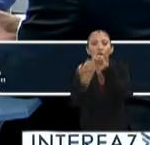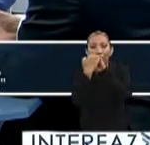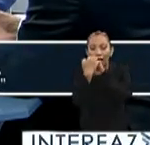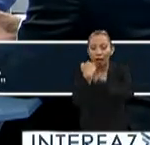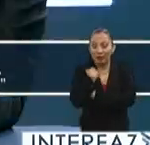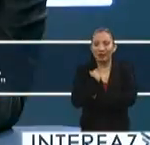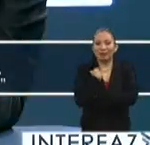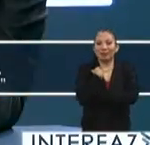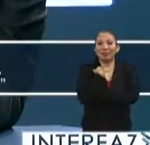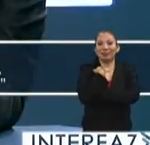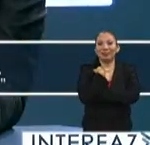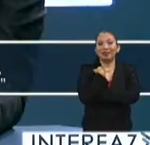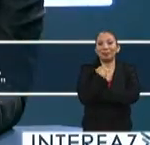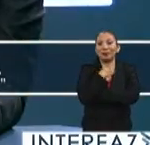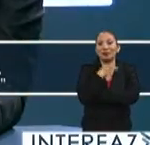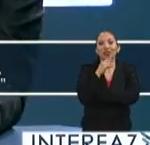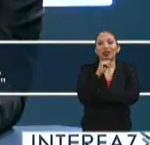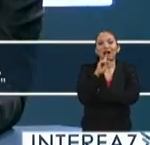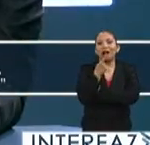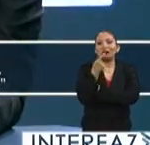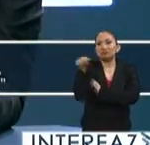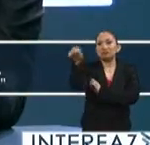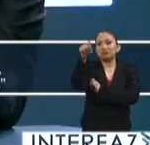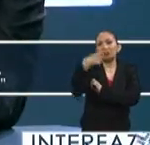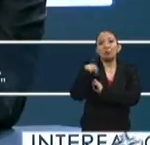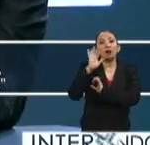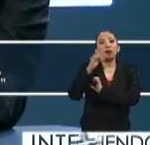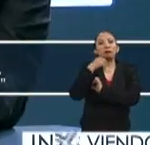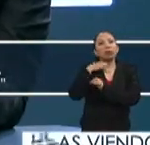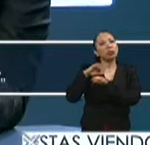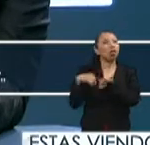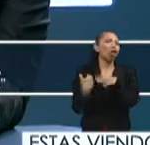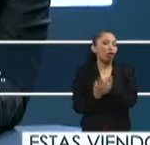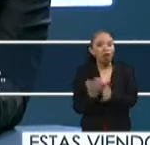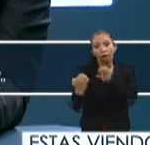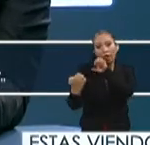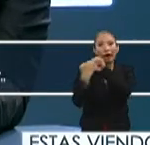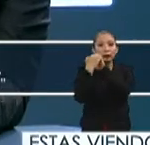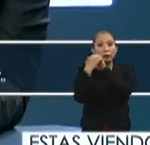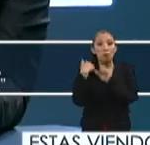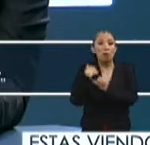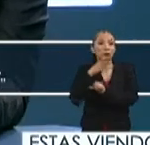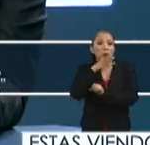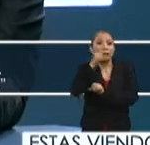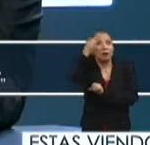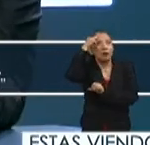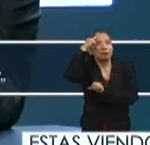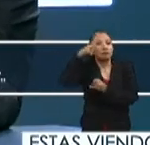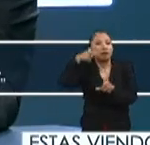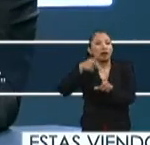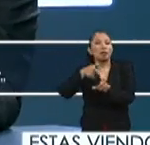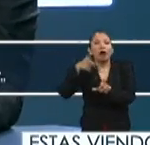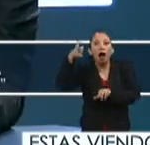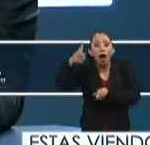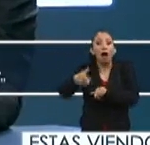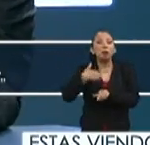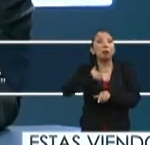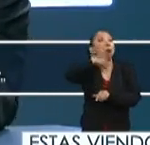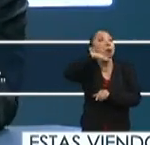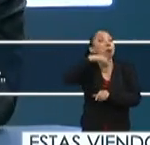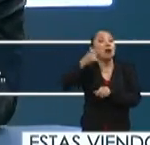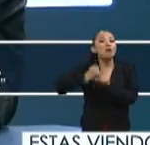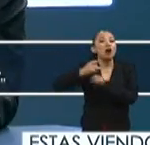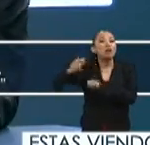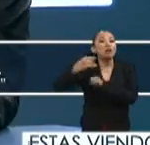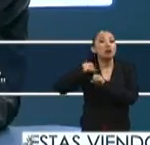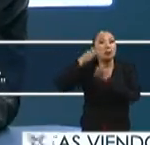también es una posibilidad, que no es la intención de nadie, pero que caemos nosotros en el engaño por nuestra incapacidad de percibir la información de